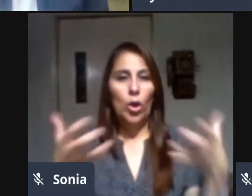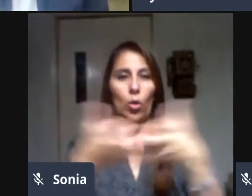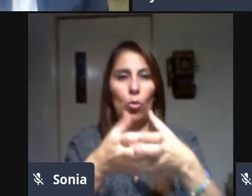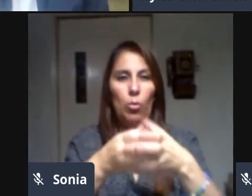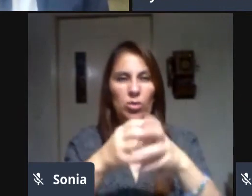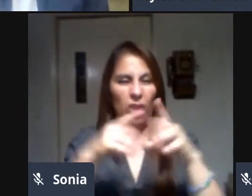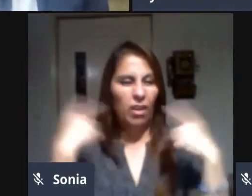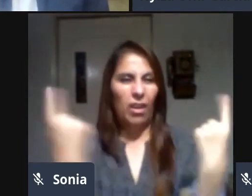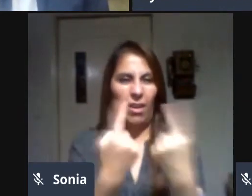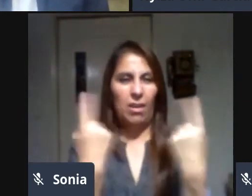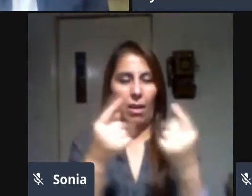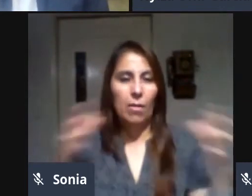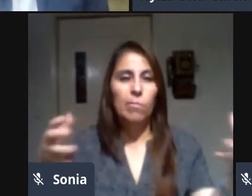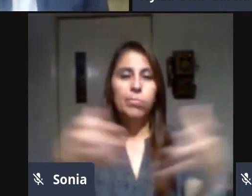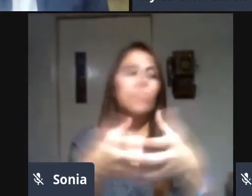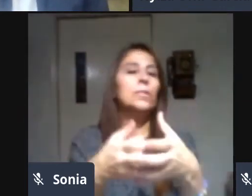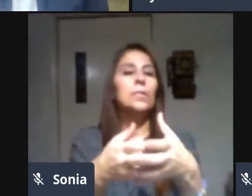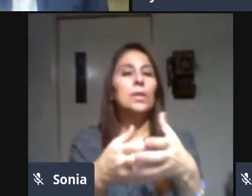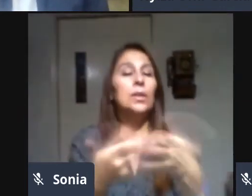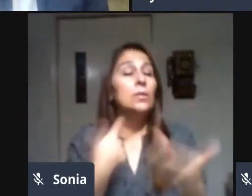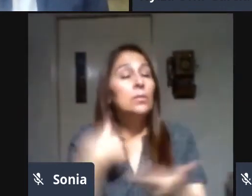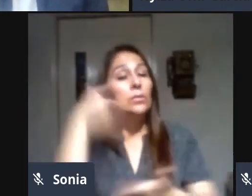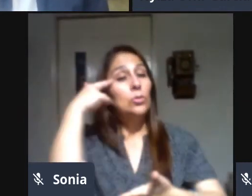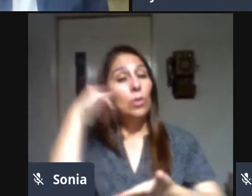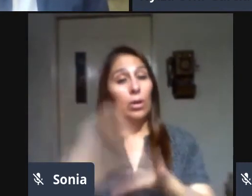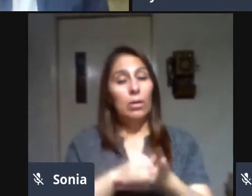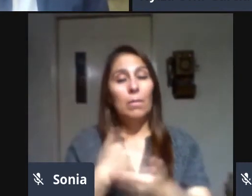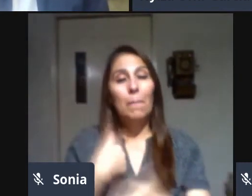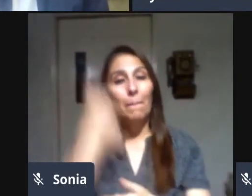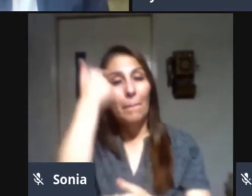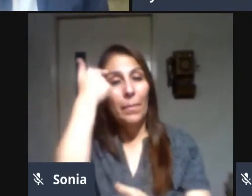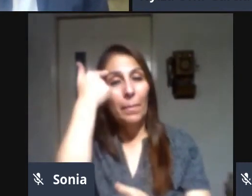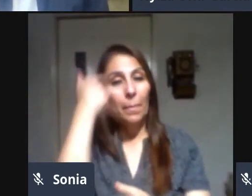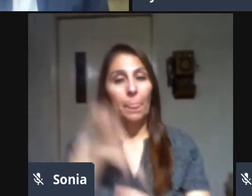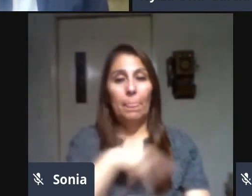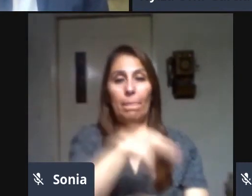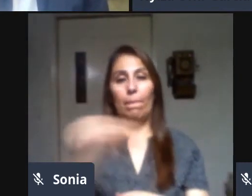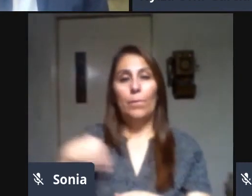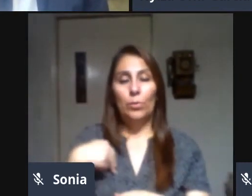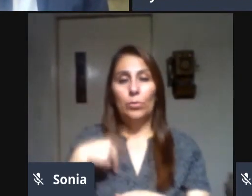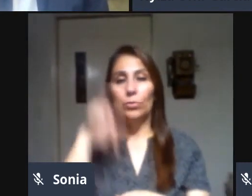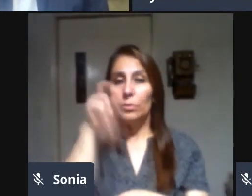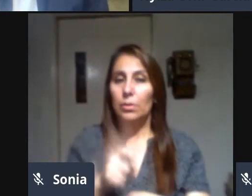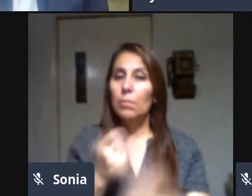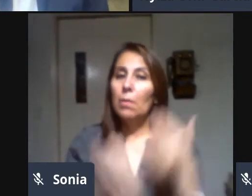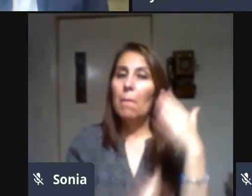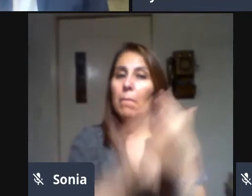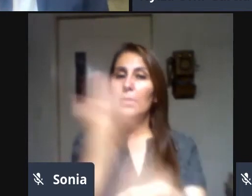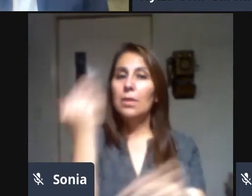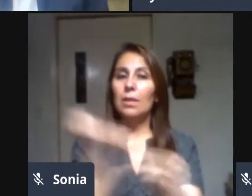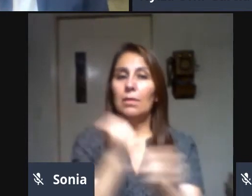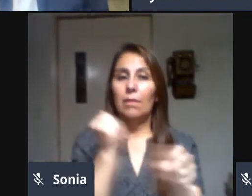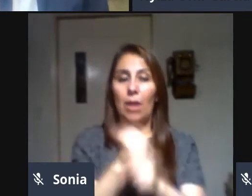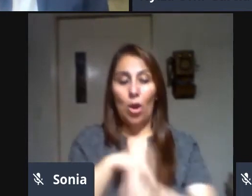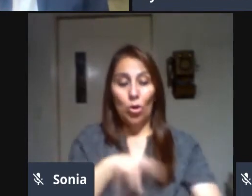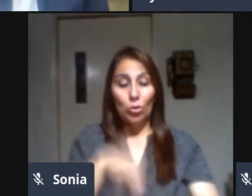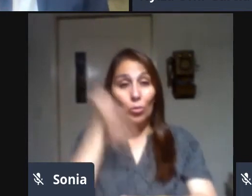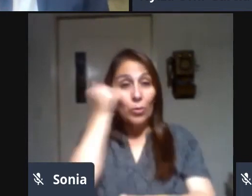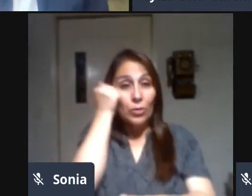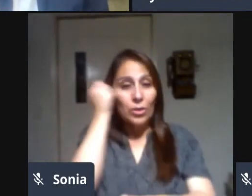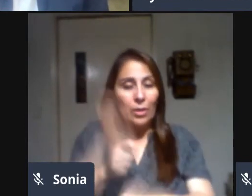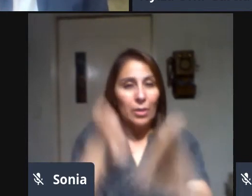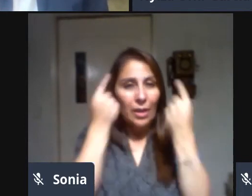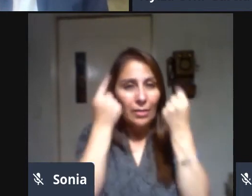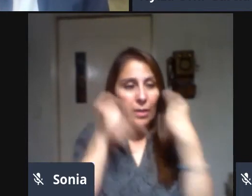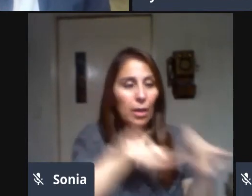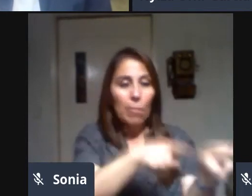escribir nosotros el pp tendríamos que empezar como maestros a entender que los niños y los jóvenes y las